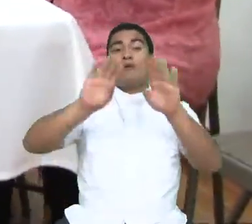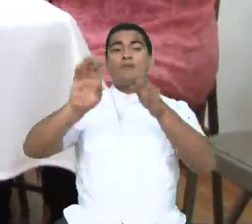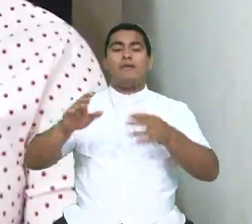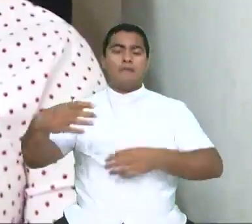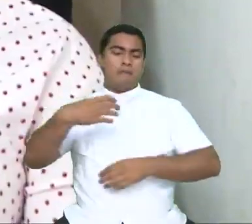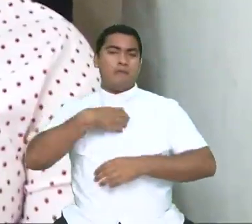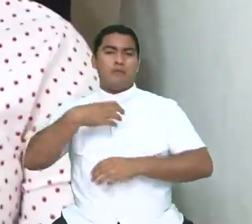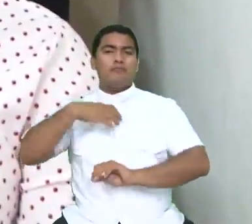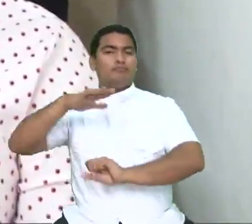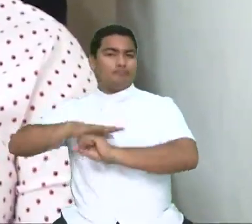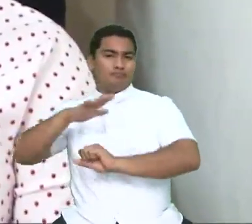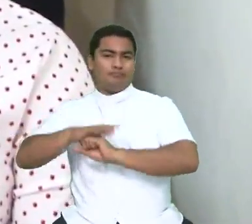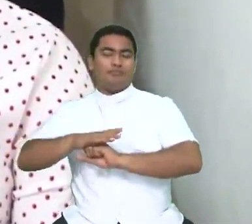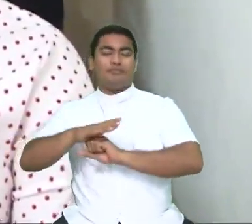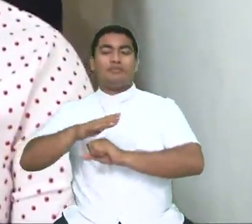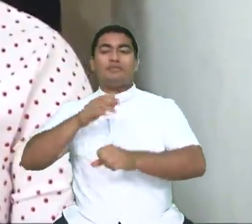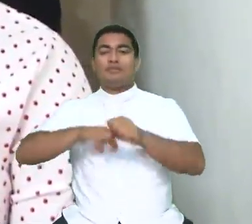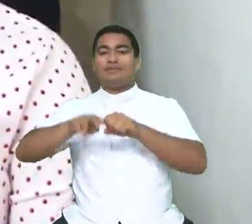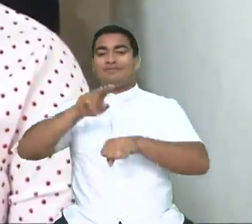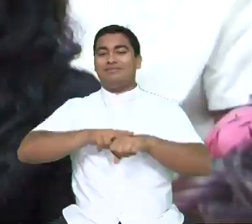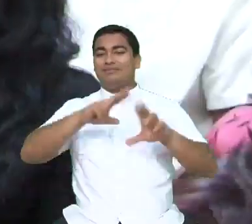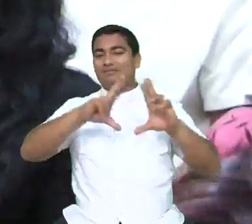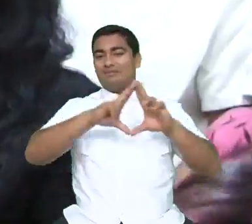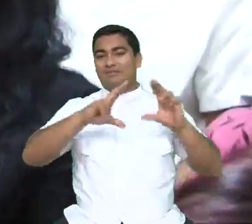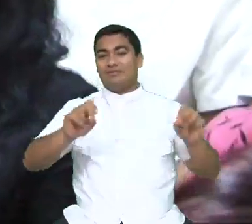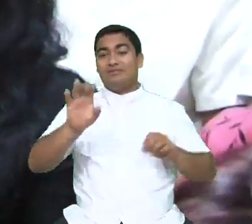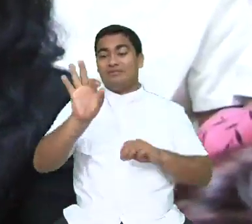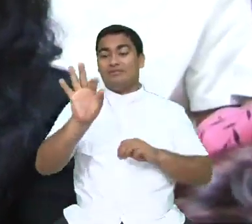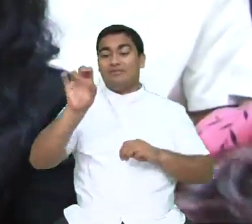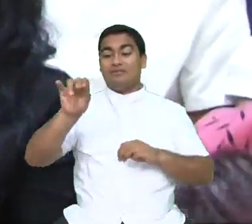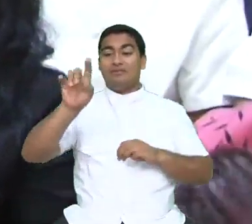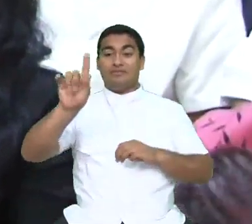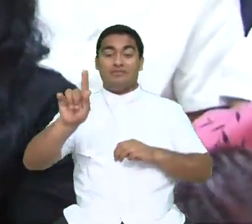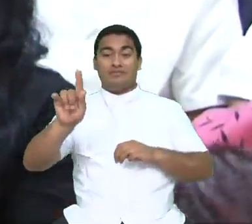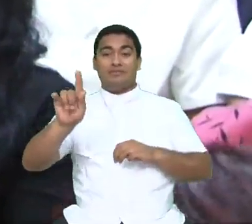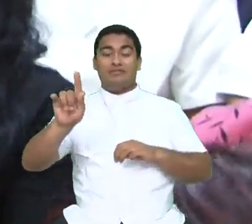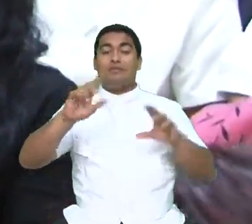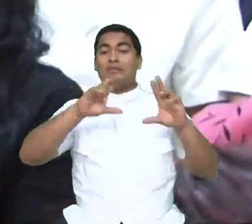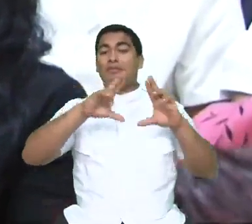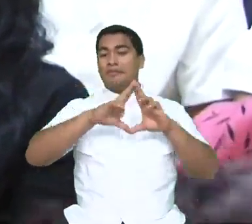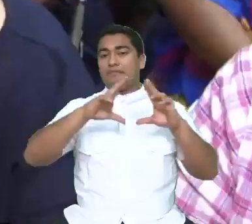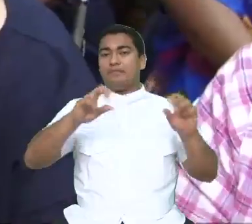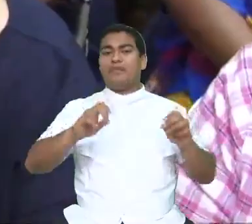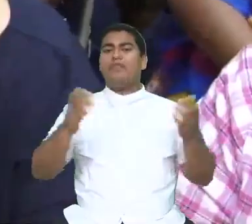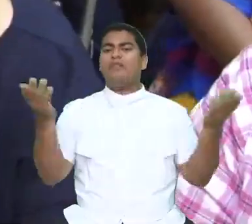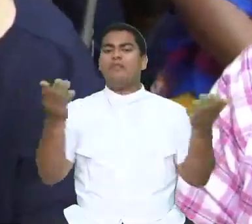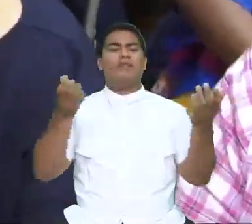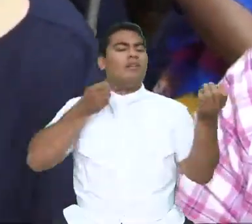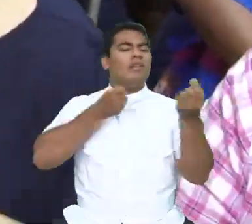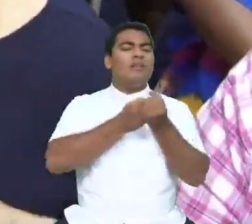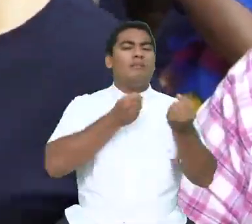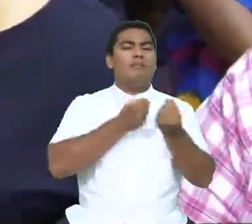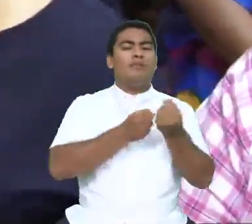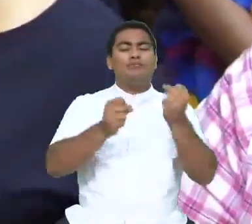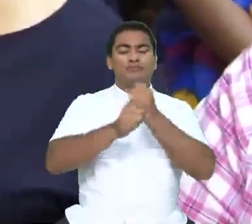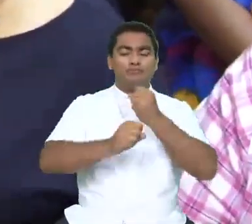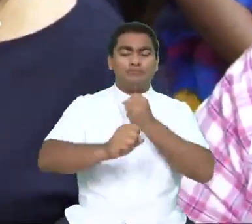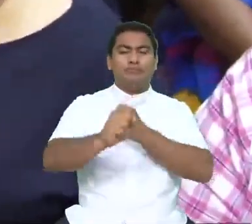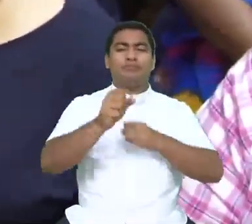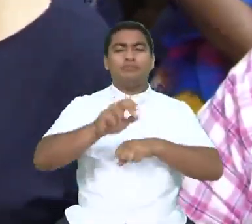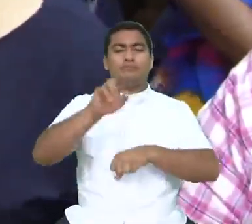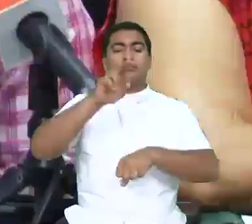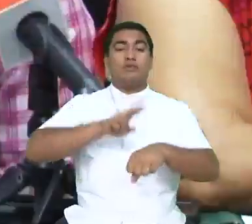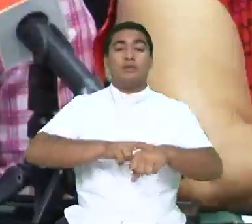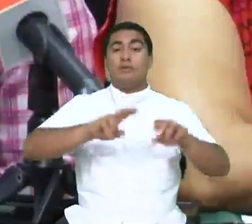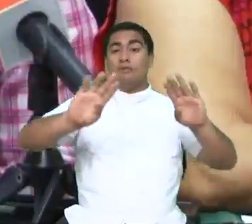de Nicaragua emite un comunicado en el que se establece el compromiso de asumir y respaldar la campaña nacional Mujeres por